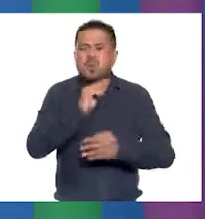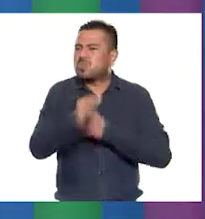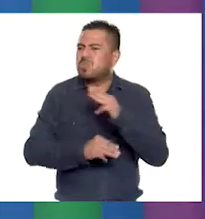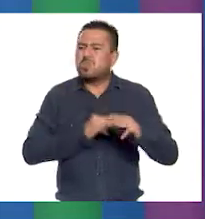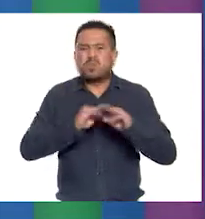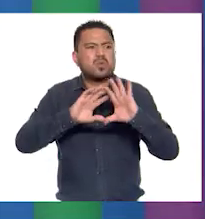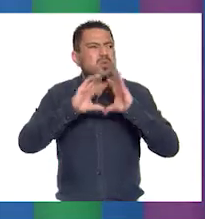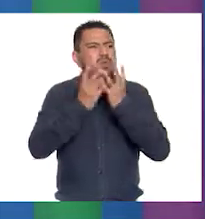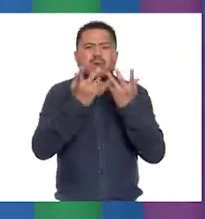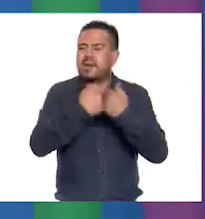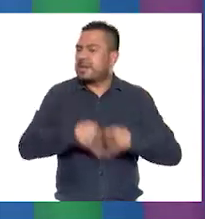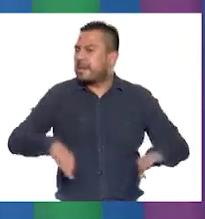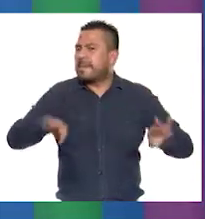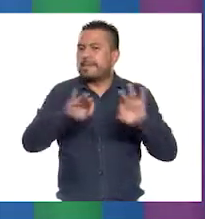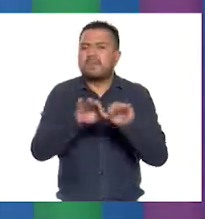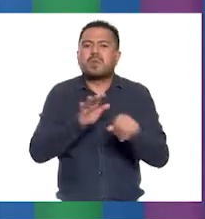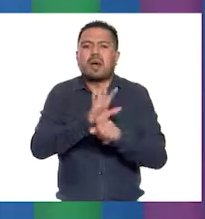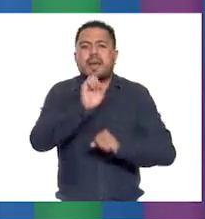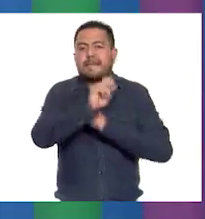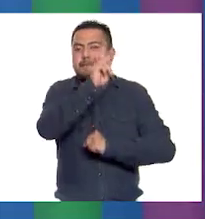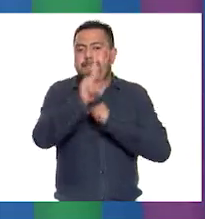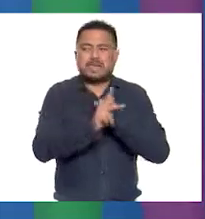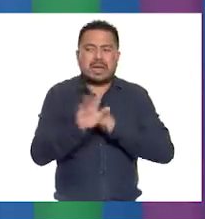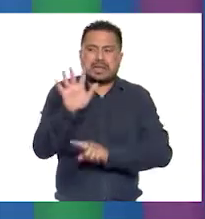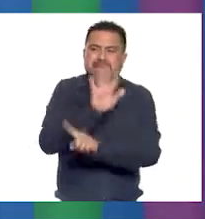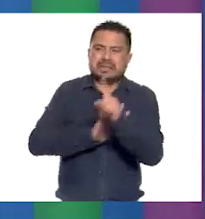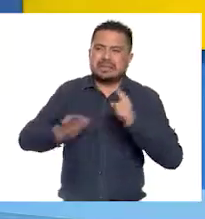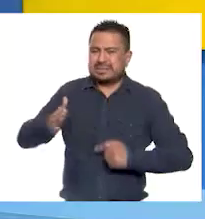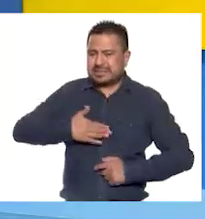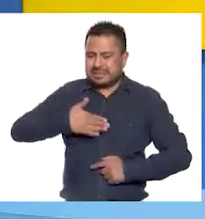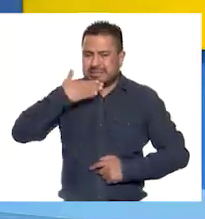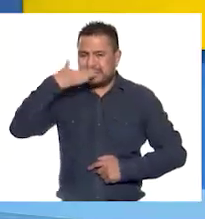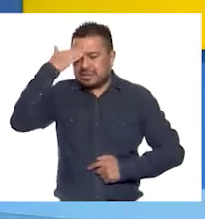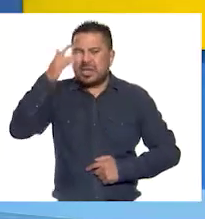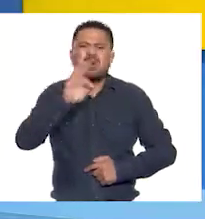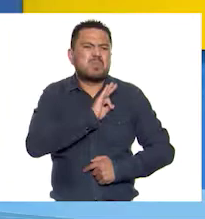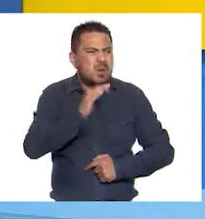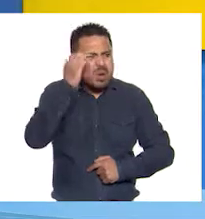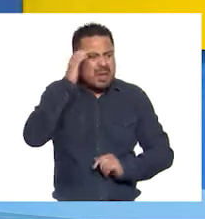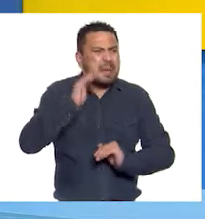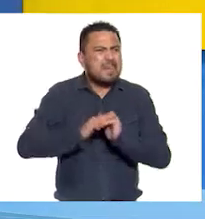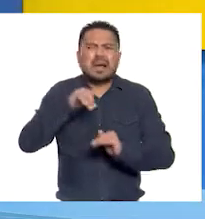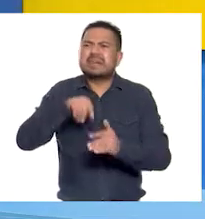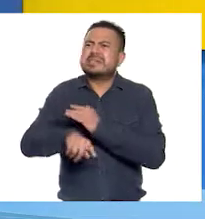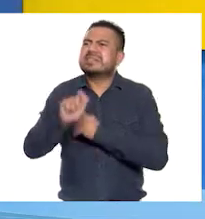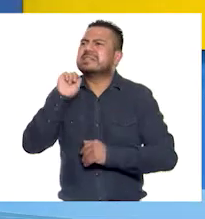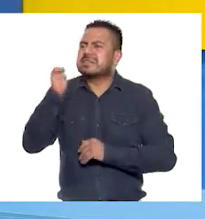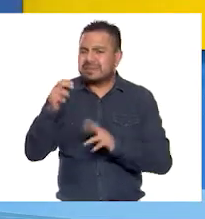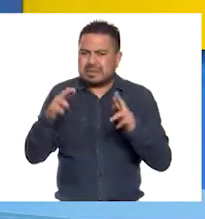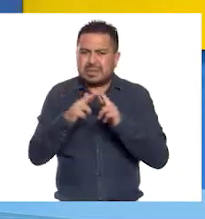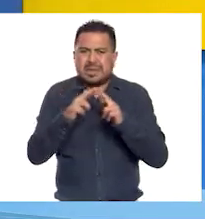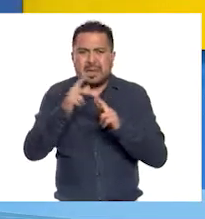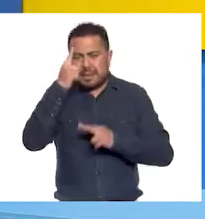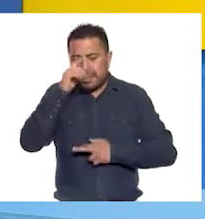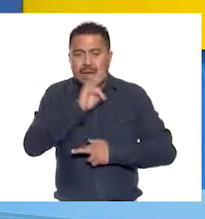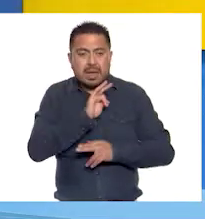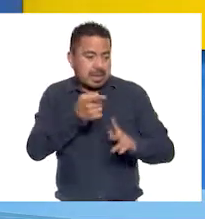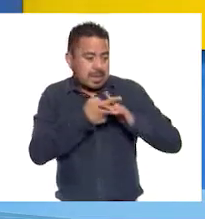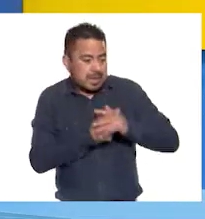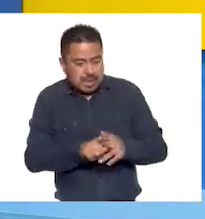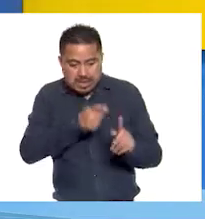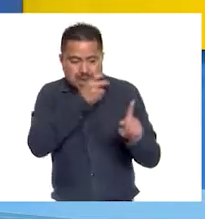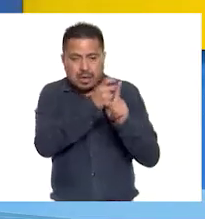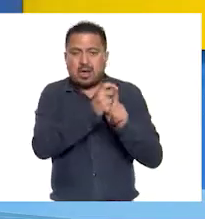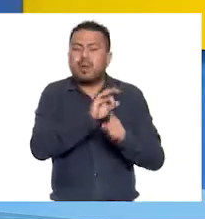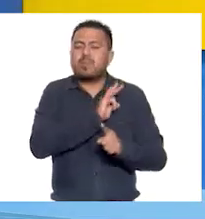mundo, pero principalmente en los países de Medio Oriente. ¿Será que podemos conocer un poco más de su religión para que a partir de